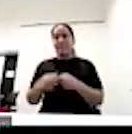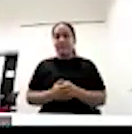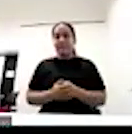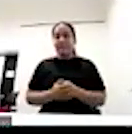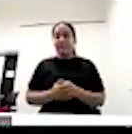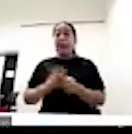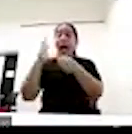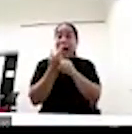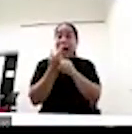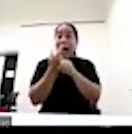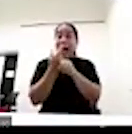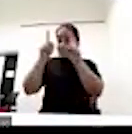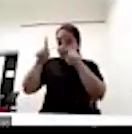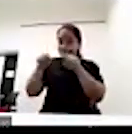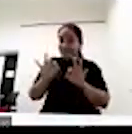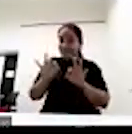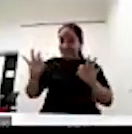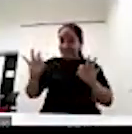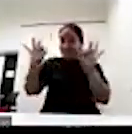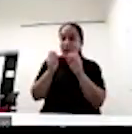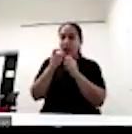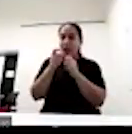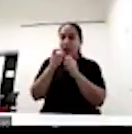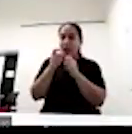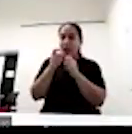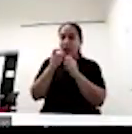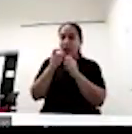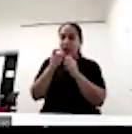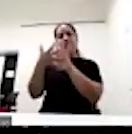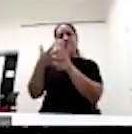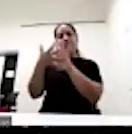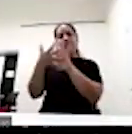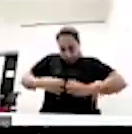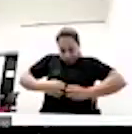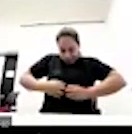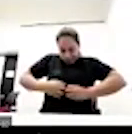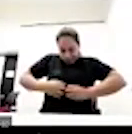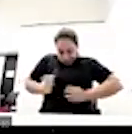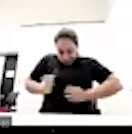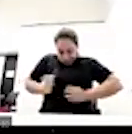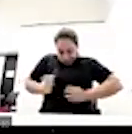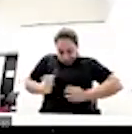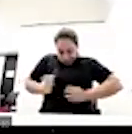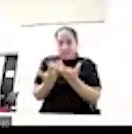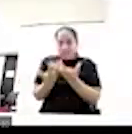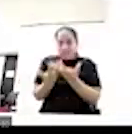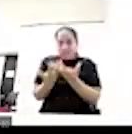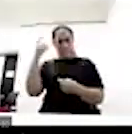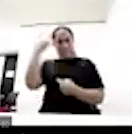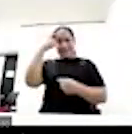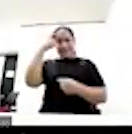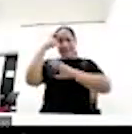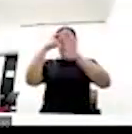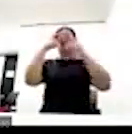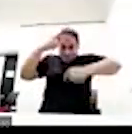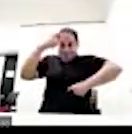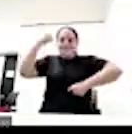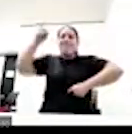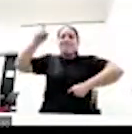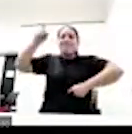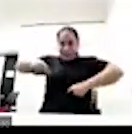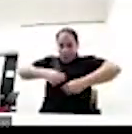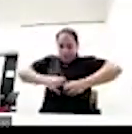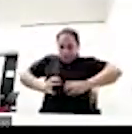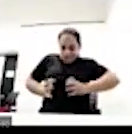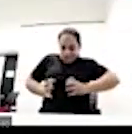también me permite hablar desde las tripas, pensar con el estómago, activar todos nuestros cerebros